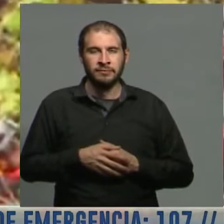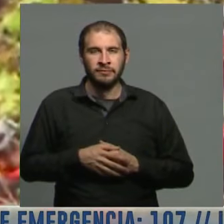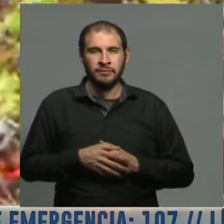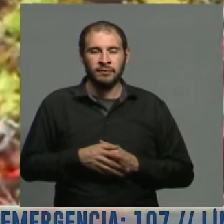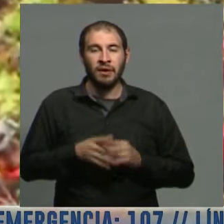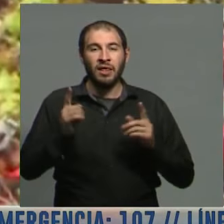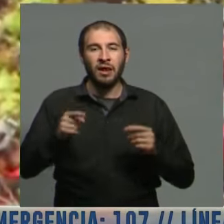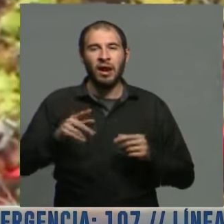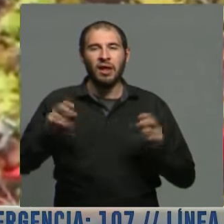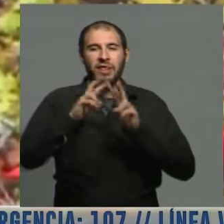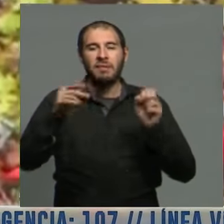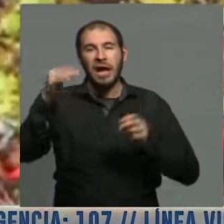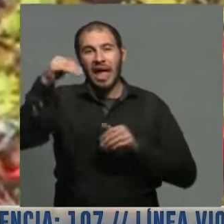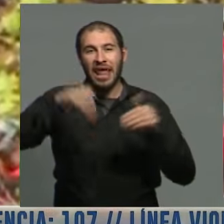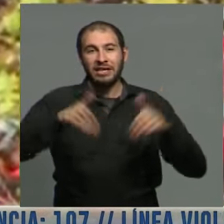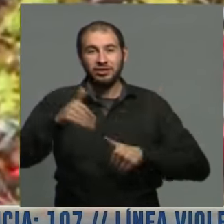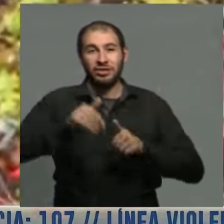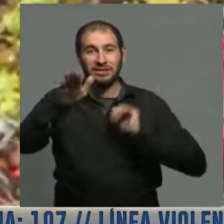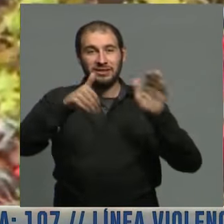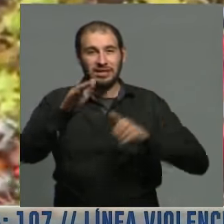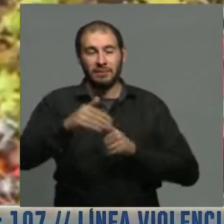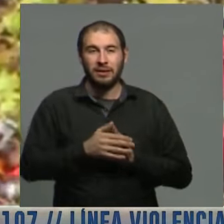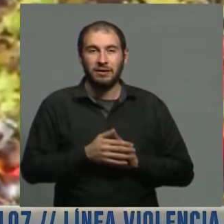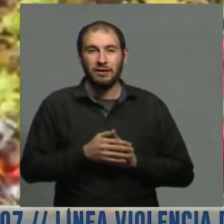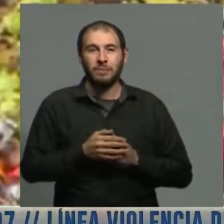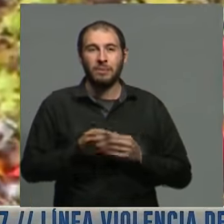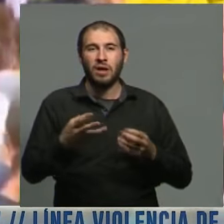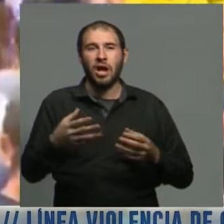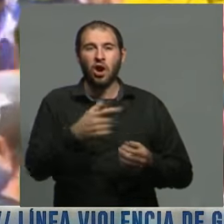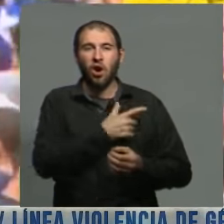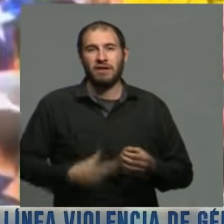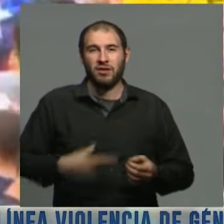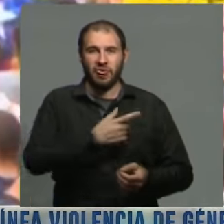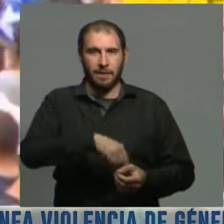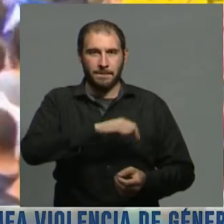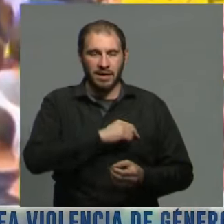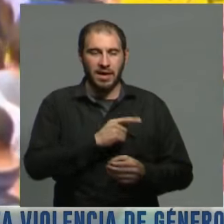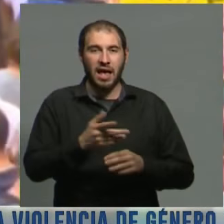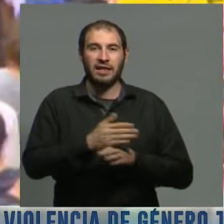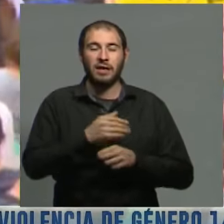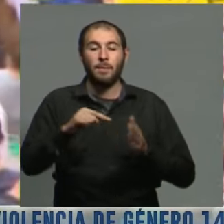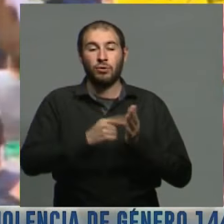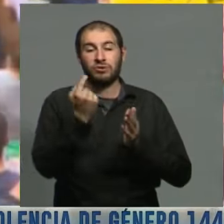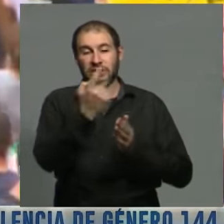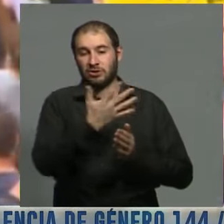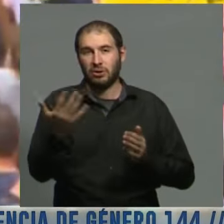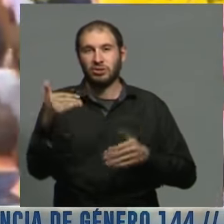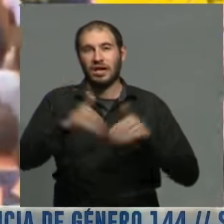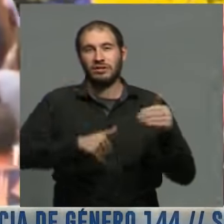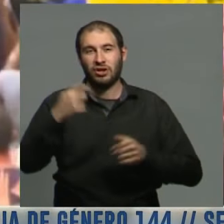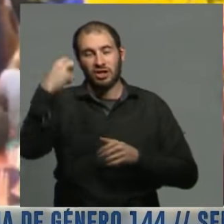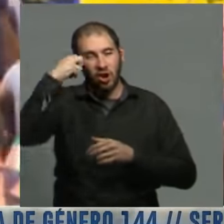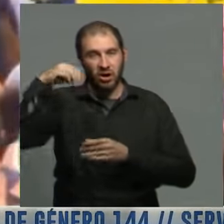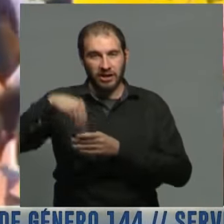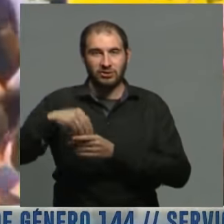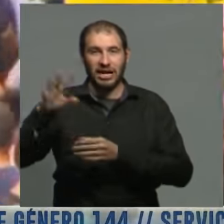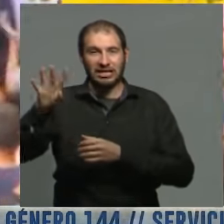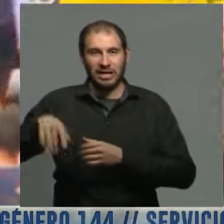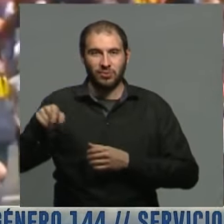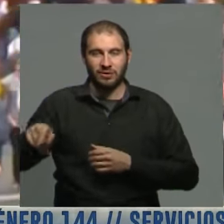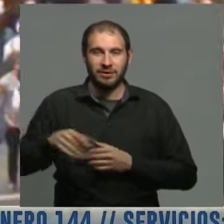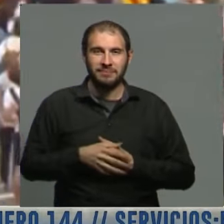sobre todo en torno a las elecciones que se van a convocar por parte del Gobierno de España en la aplicación del 155, elecciones en el Parlamento de